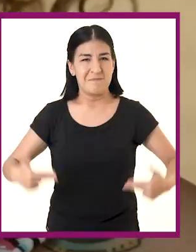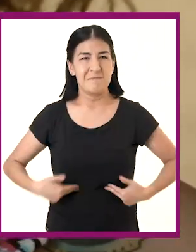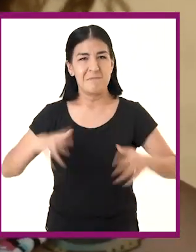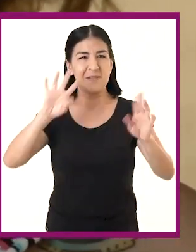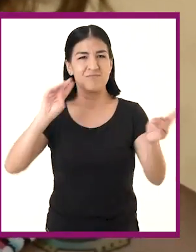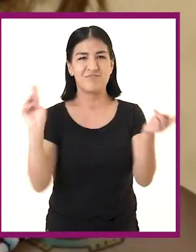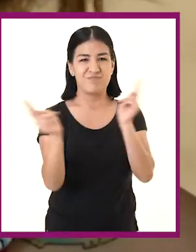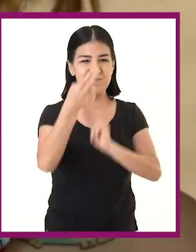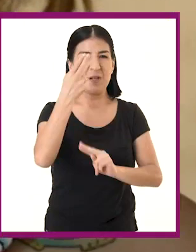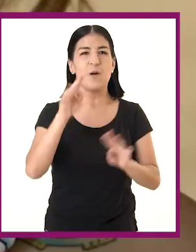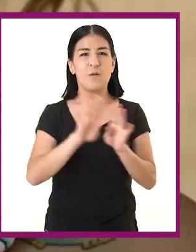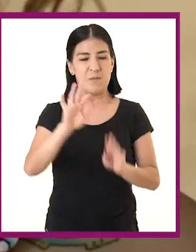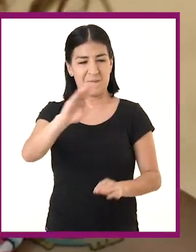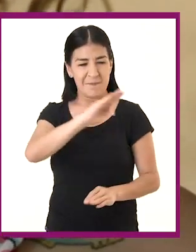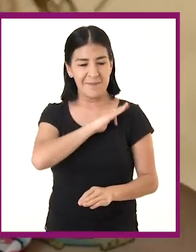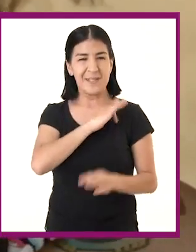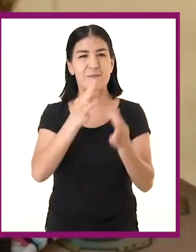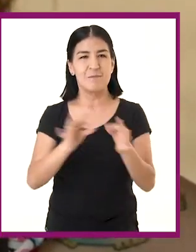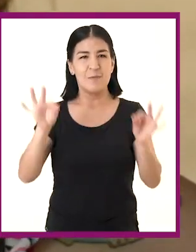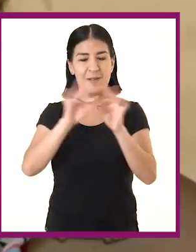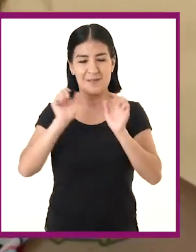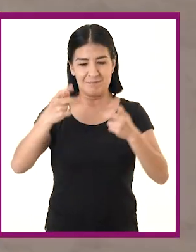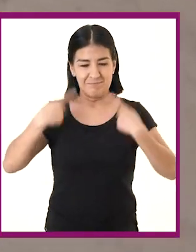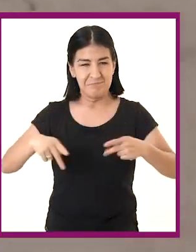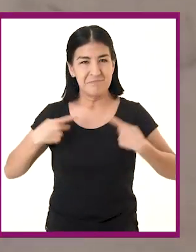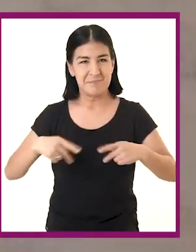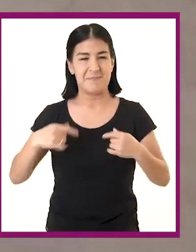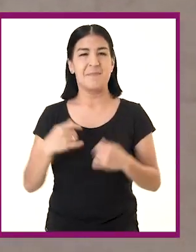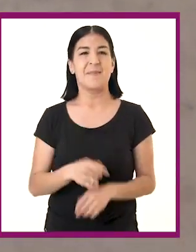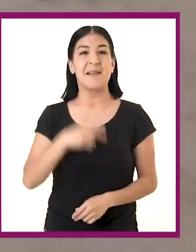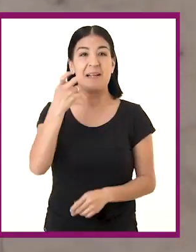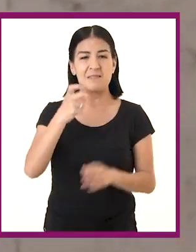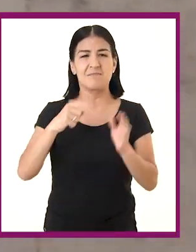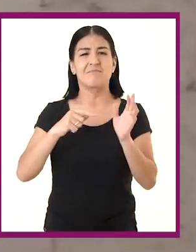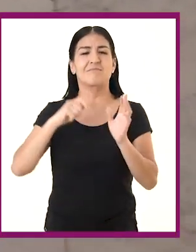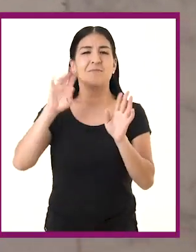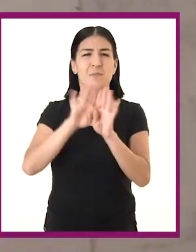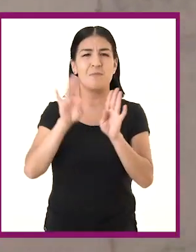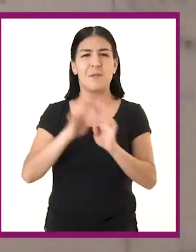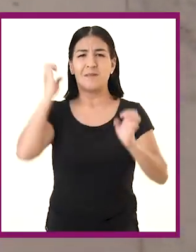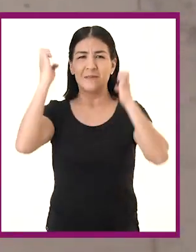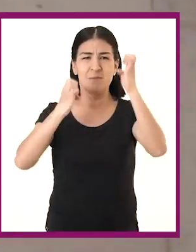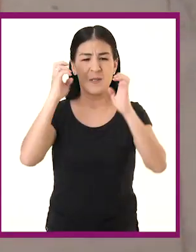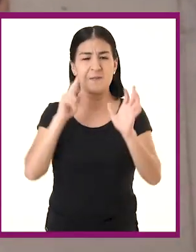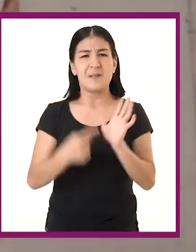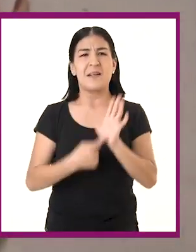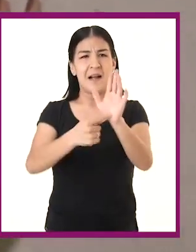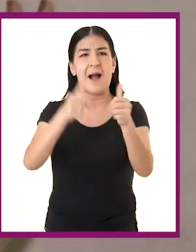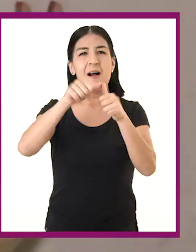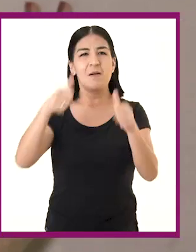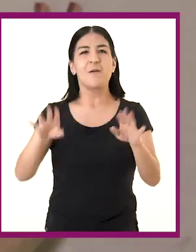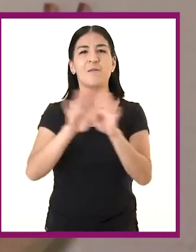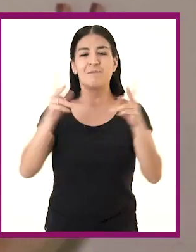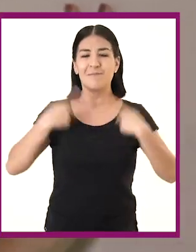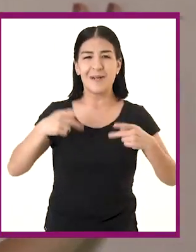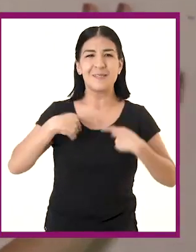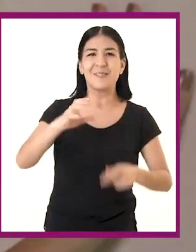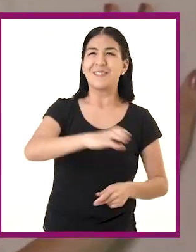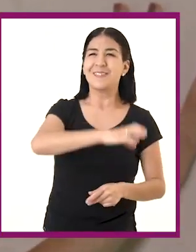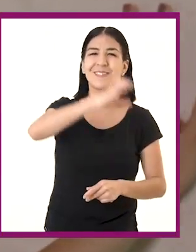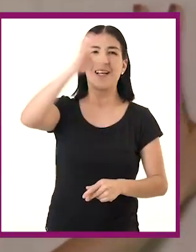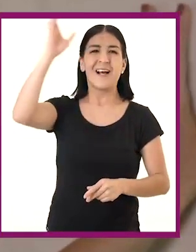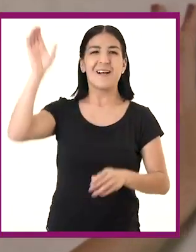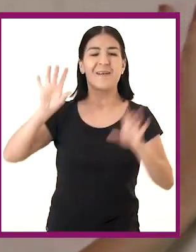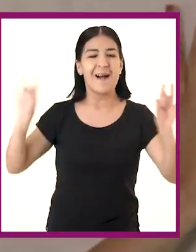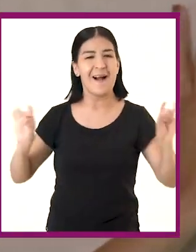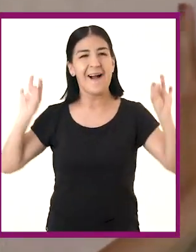universal, resultado de la fe en el potencial de la persona. En su exposición Angelología, estos artistas representan a seres celestiales que